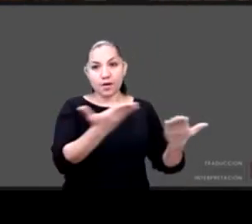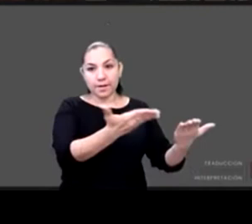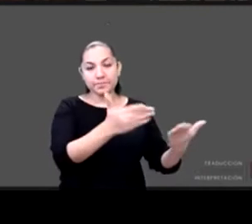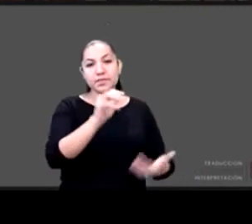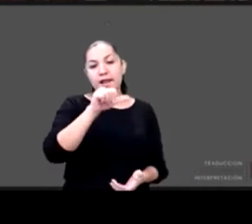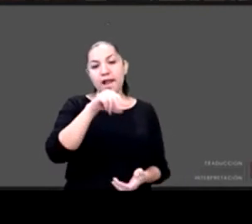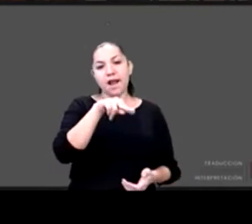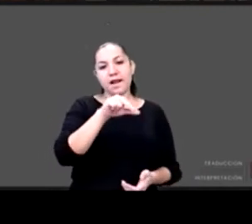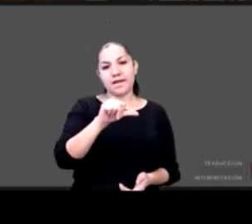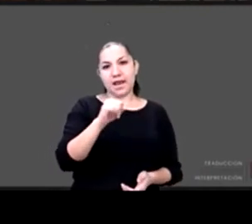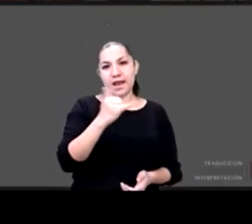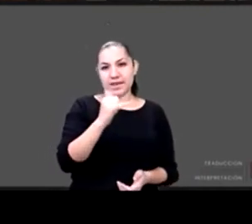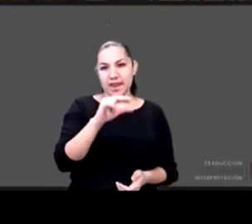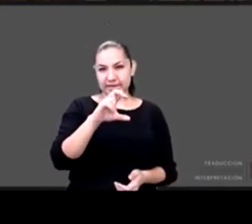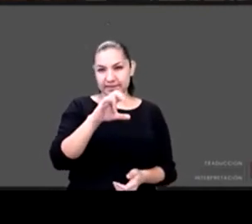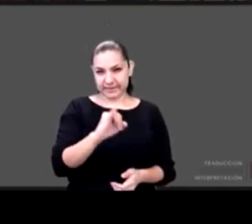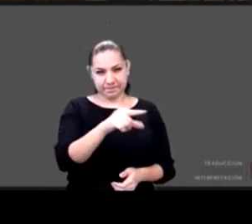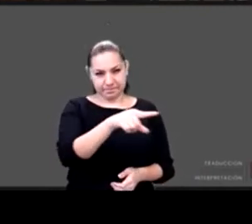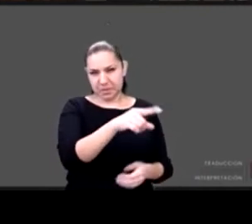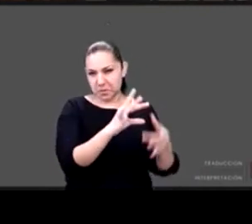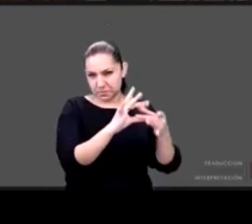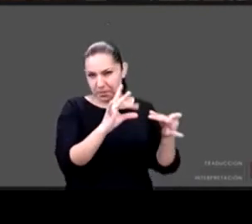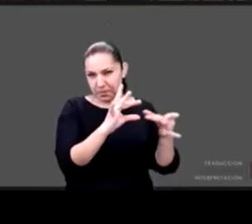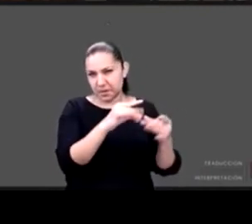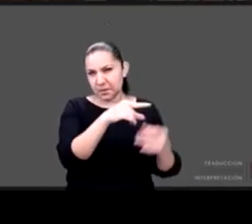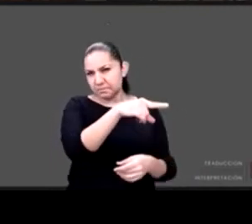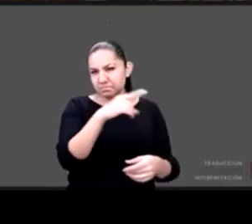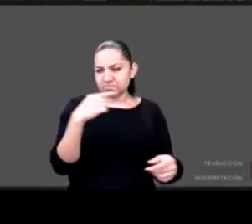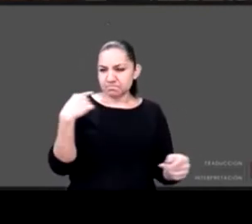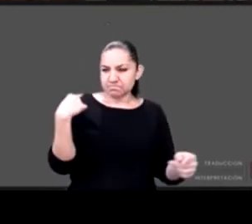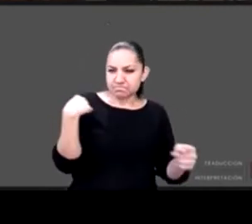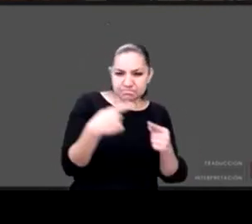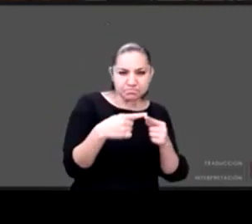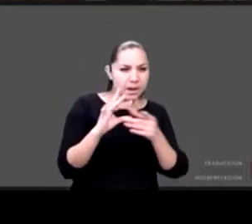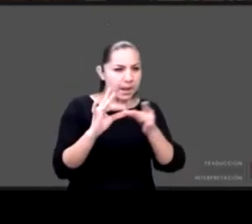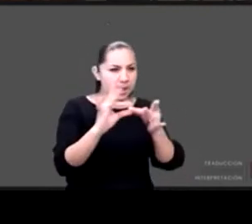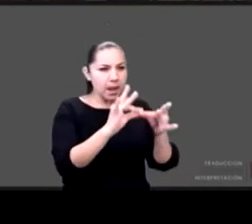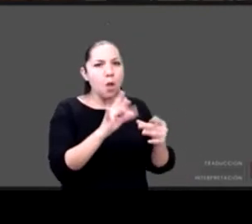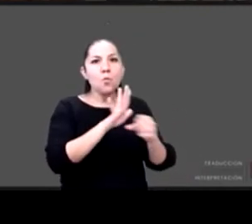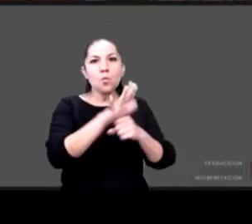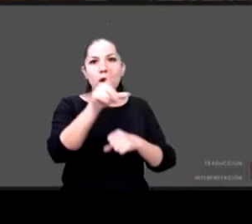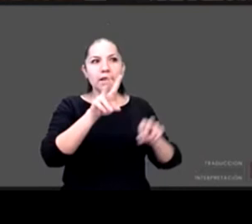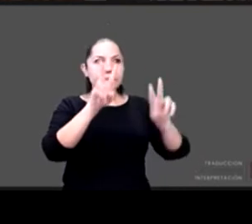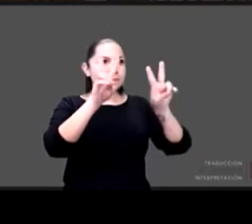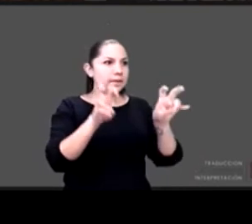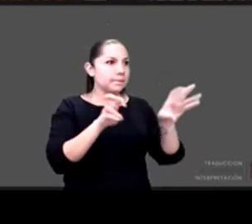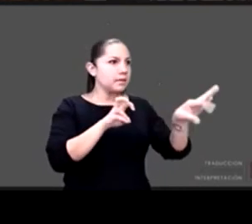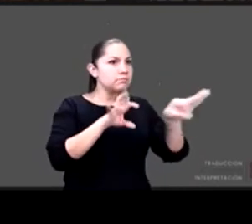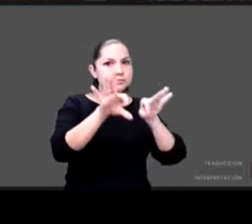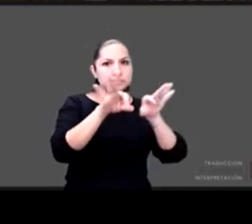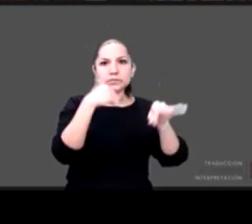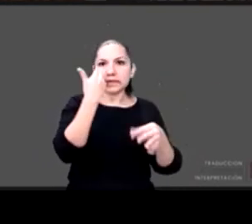ideas quisieras reforzar de lo que hasta aquí se ha dicho y de las preguntas que el público ha hecho?